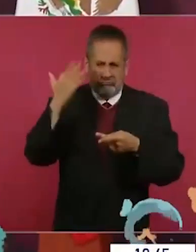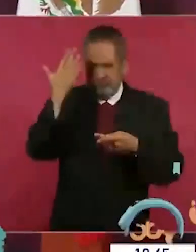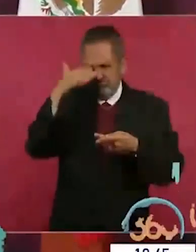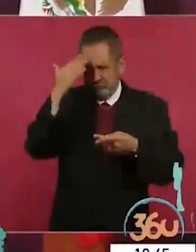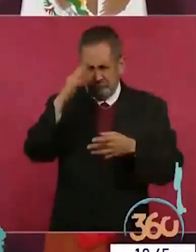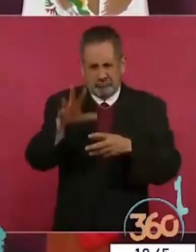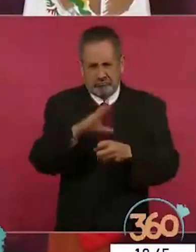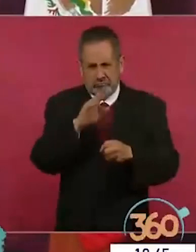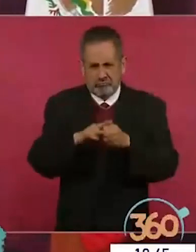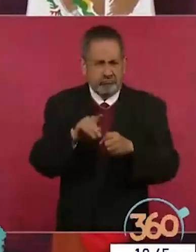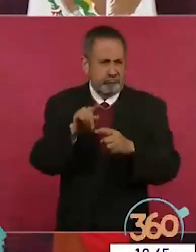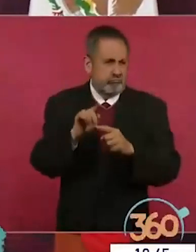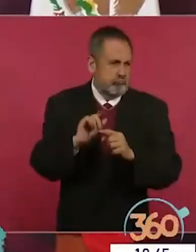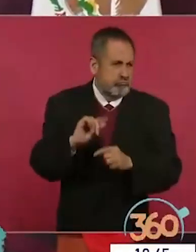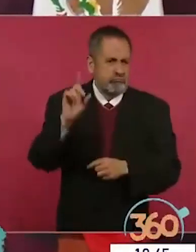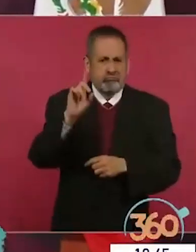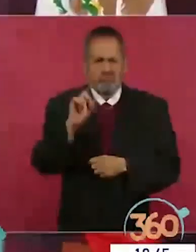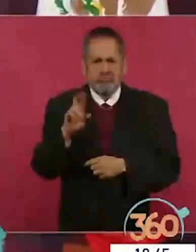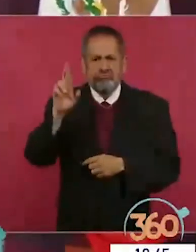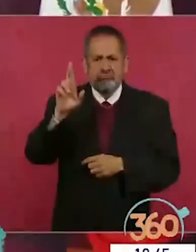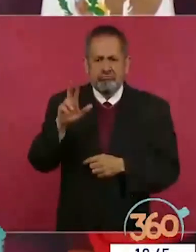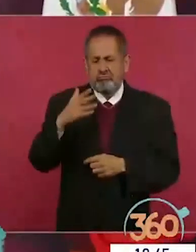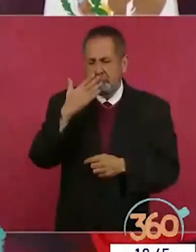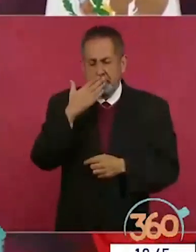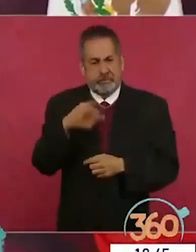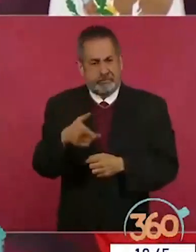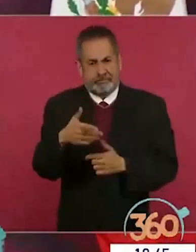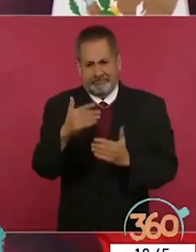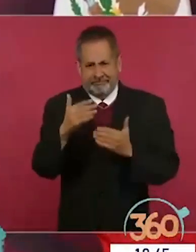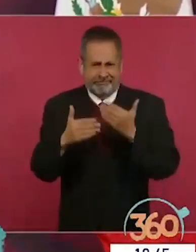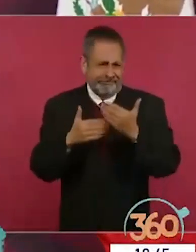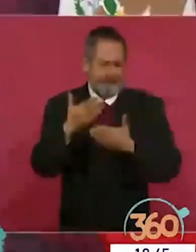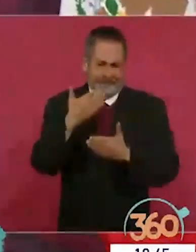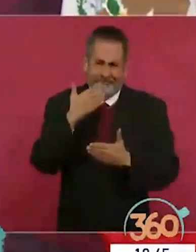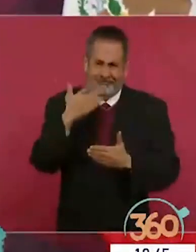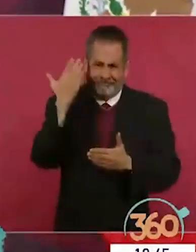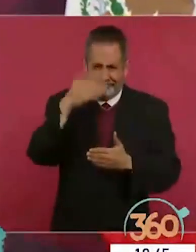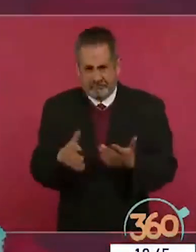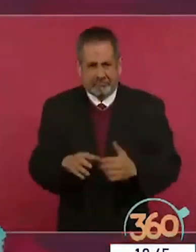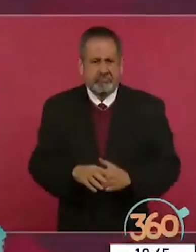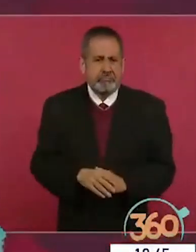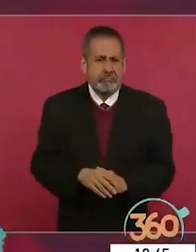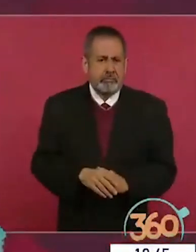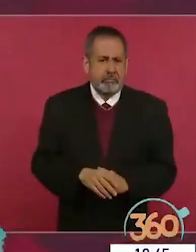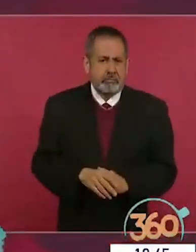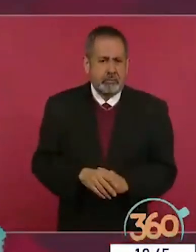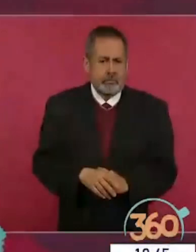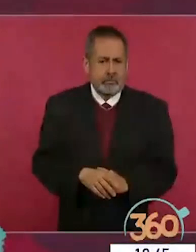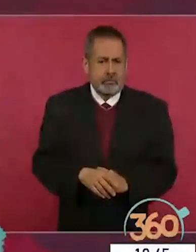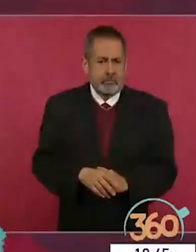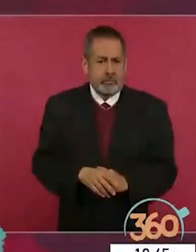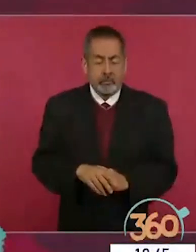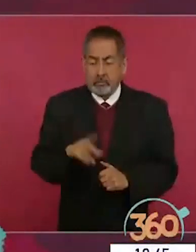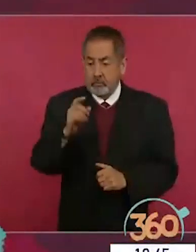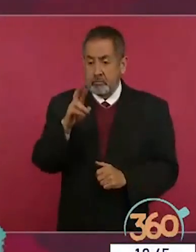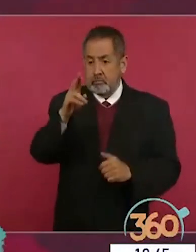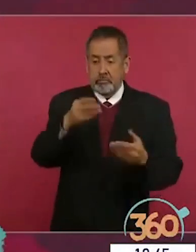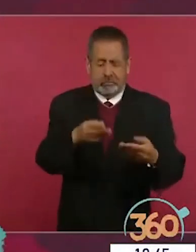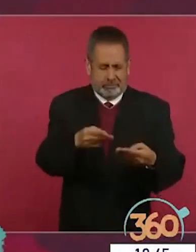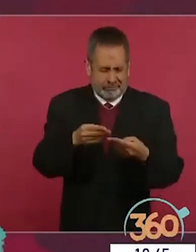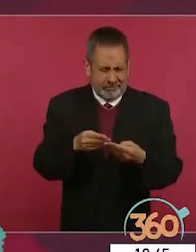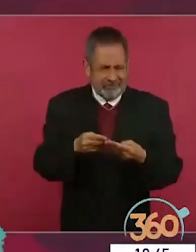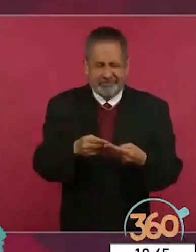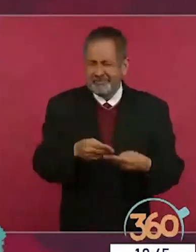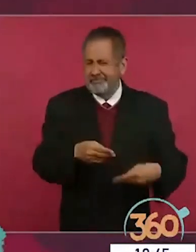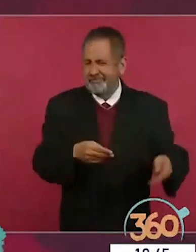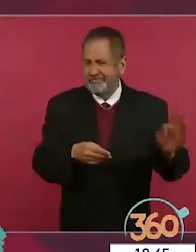tiene doctorado en Harvard, se los regresó, es